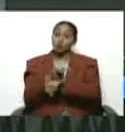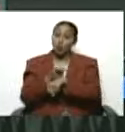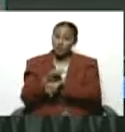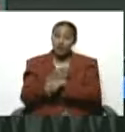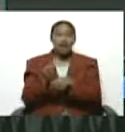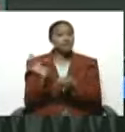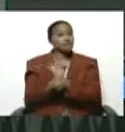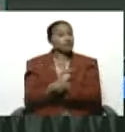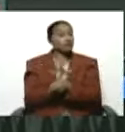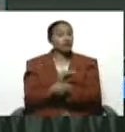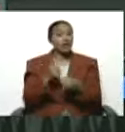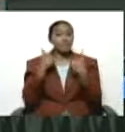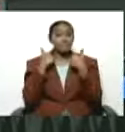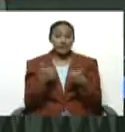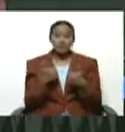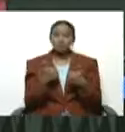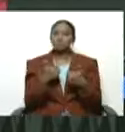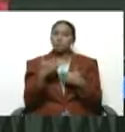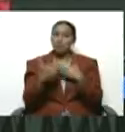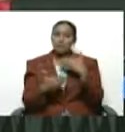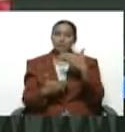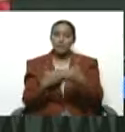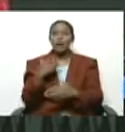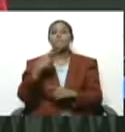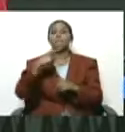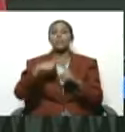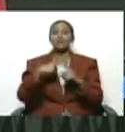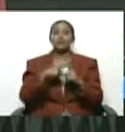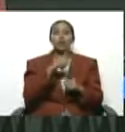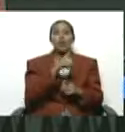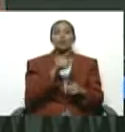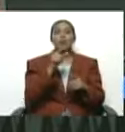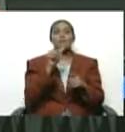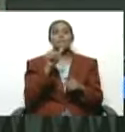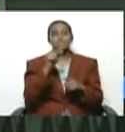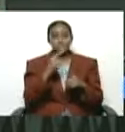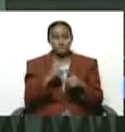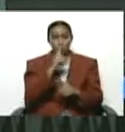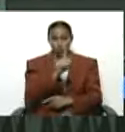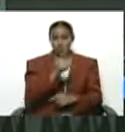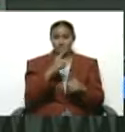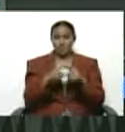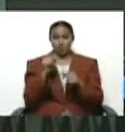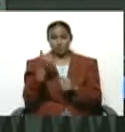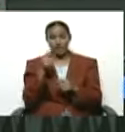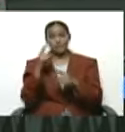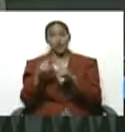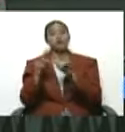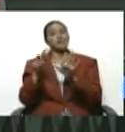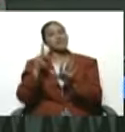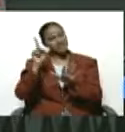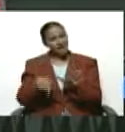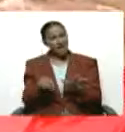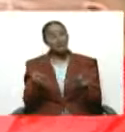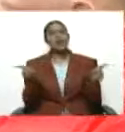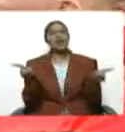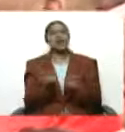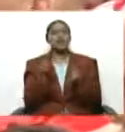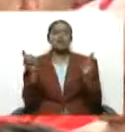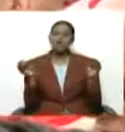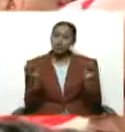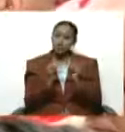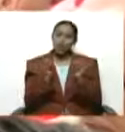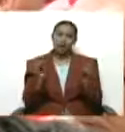funciona, ha ido perfeccionándose, el 1 por 10 por 7 debe ser el mecanismo perfecto para gobernar